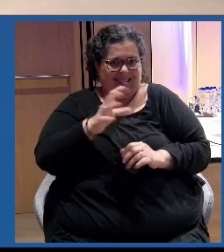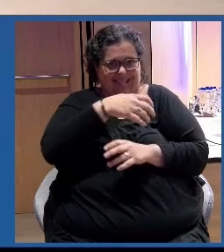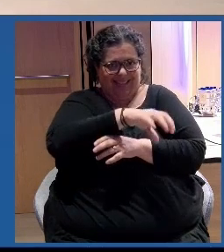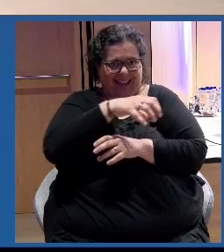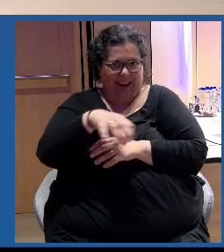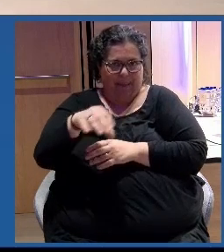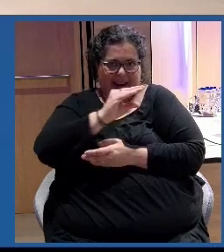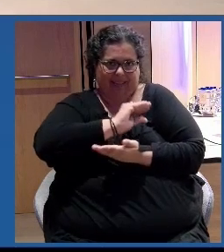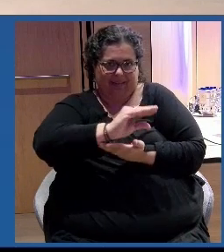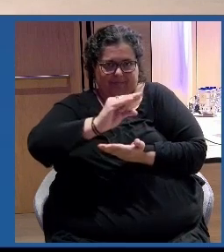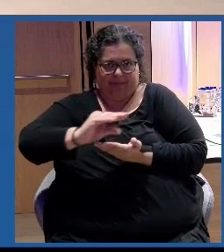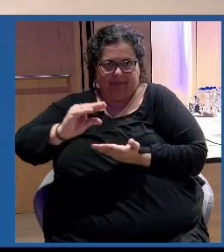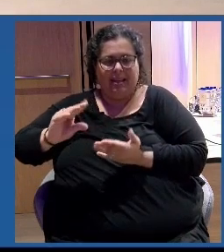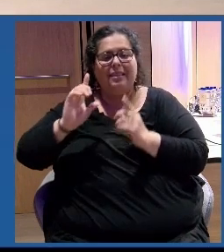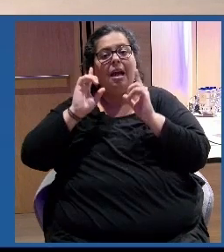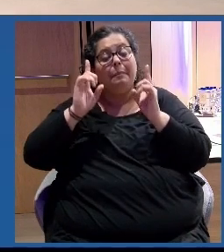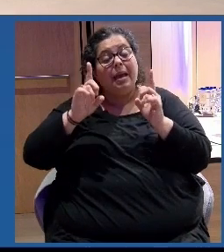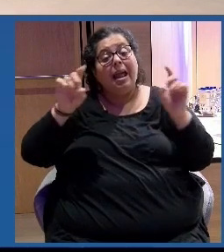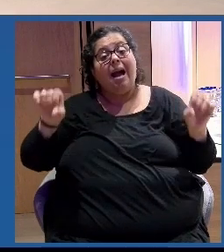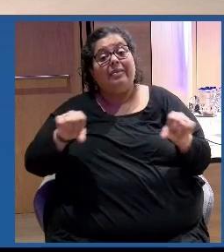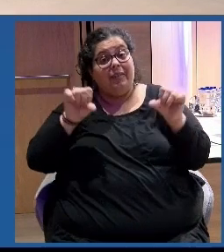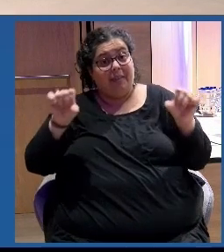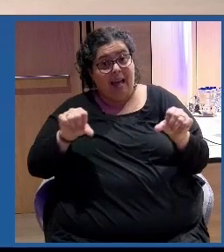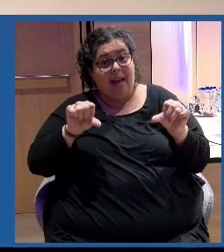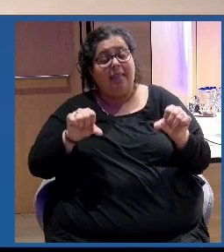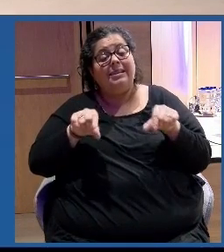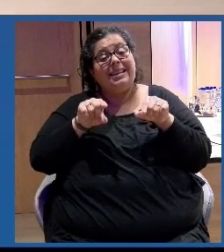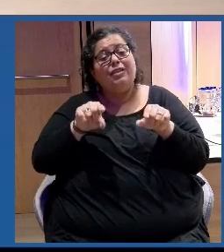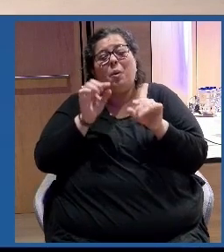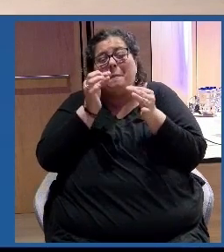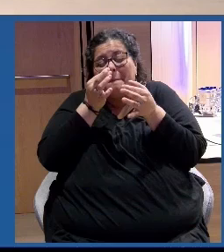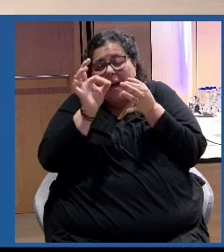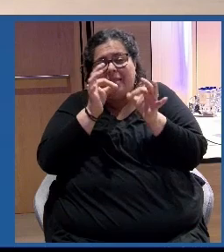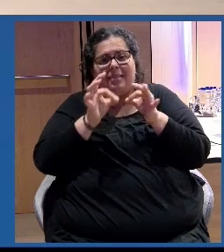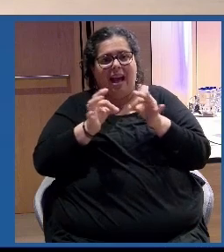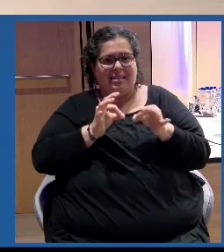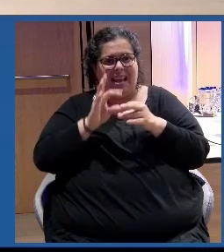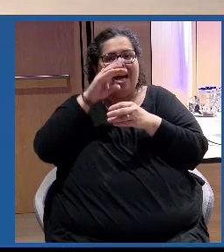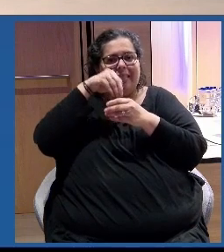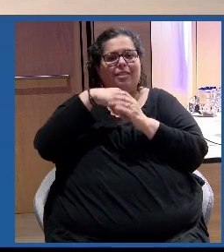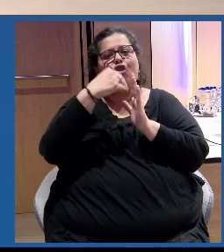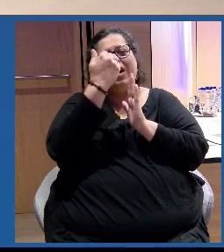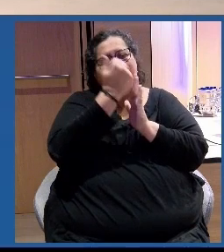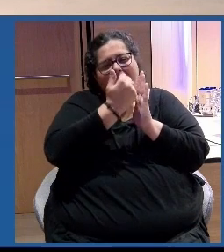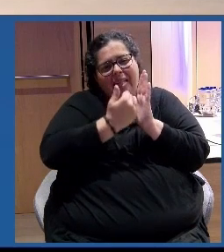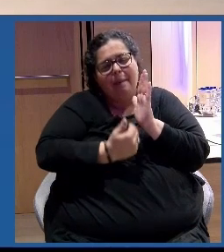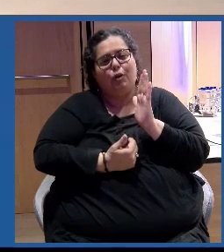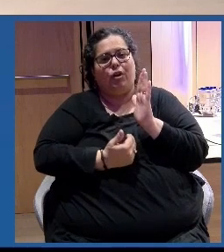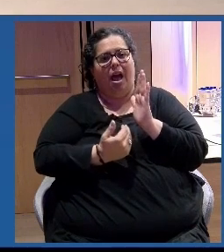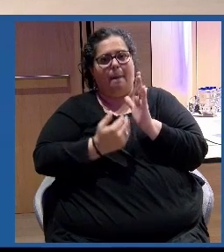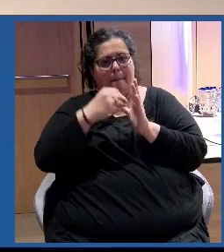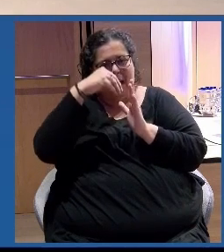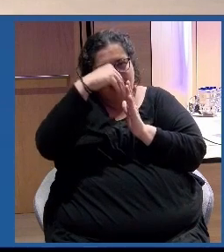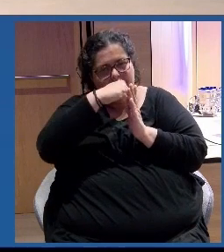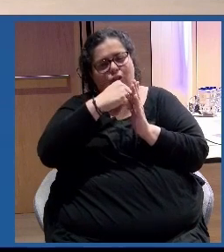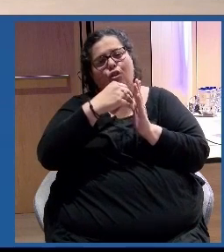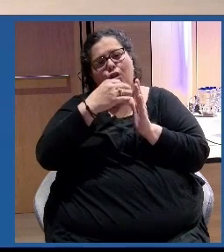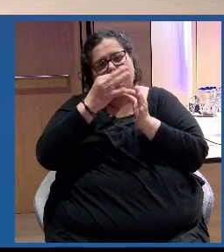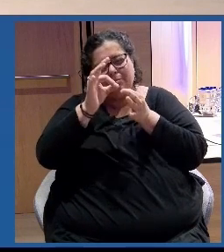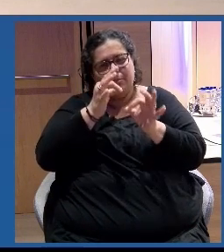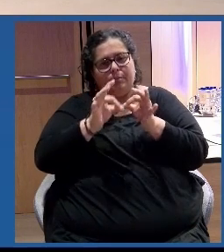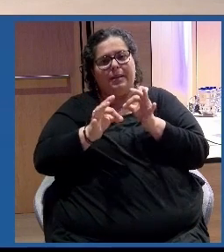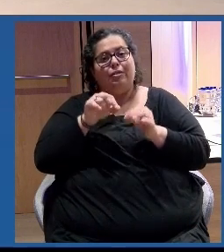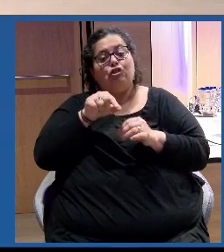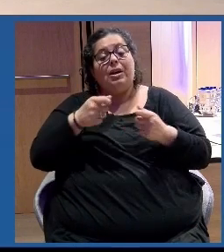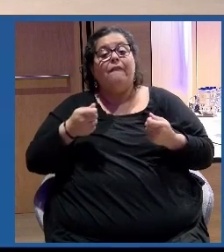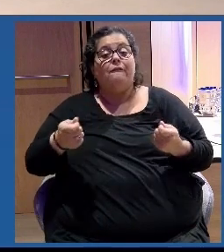las actividades, que es un nivel de detalle más pequeño dentro de los programas. Y algo, digamos, el valor